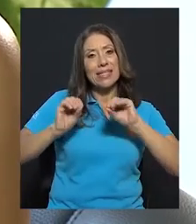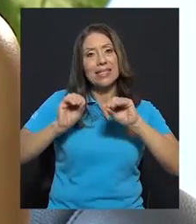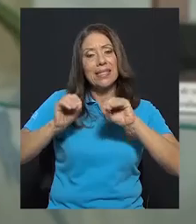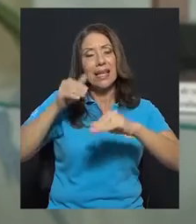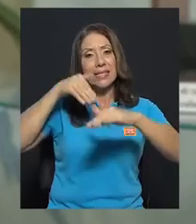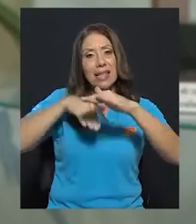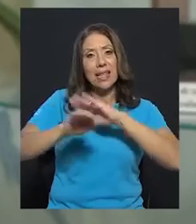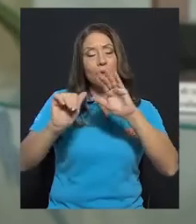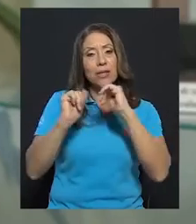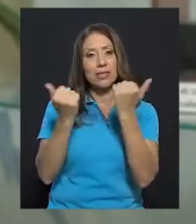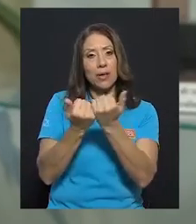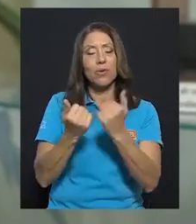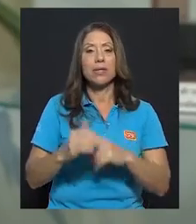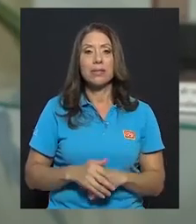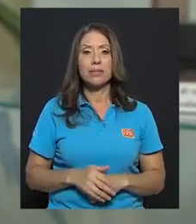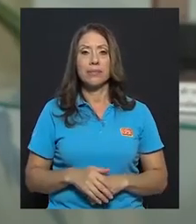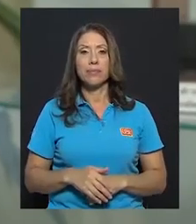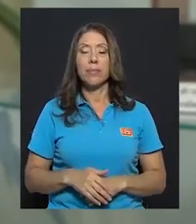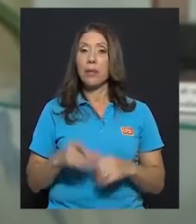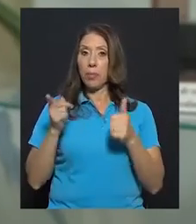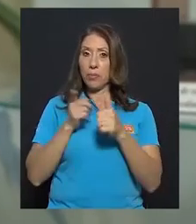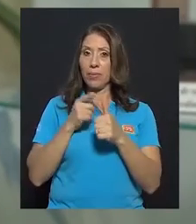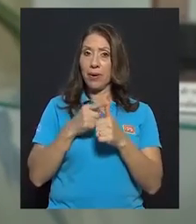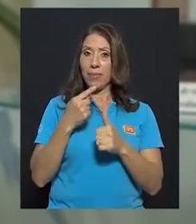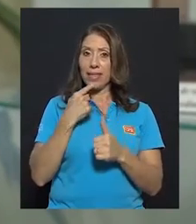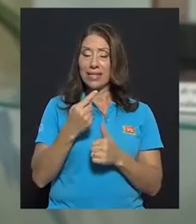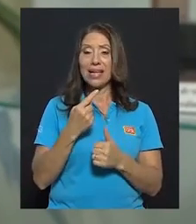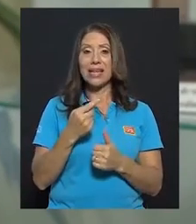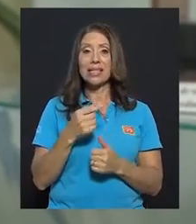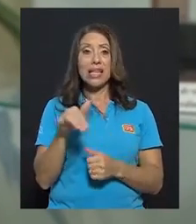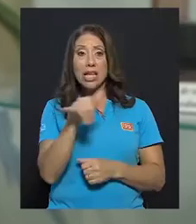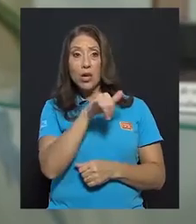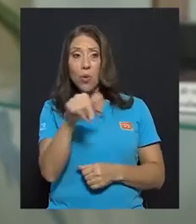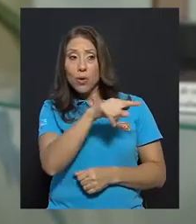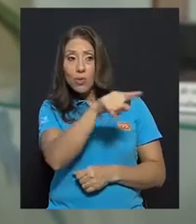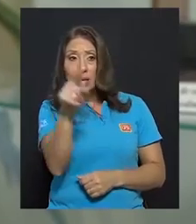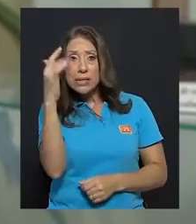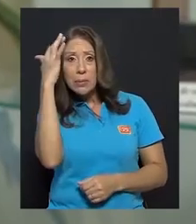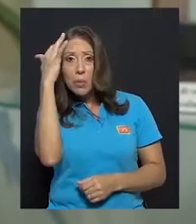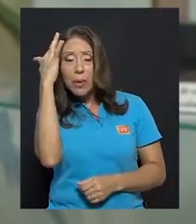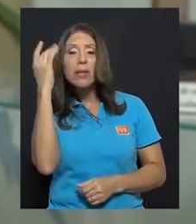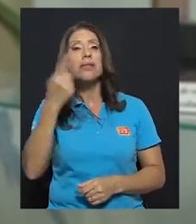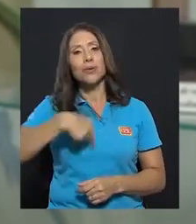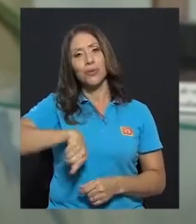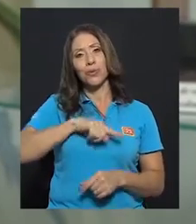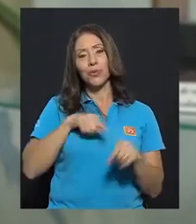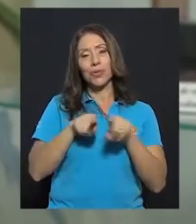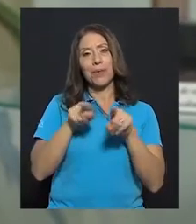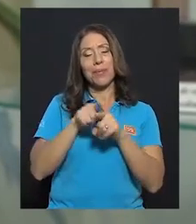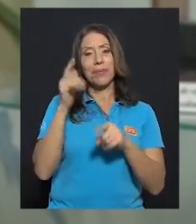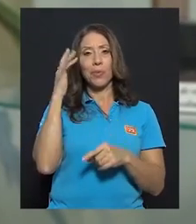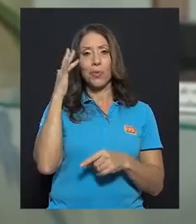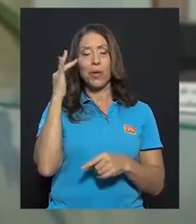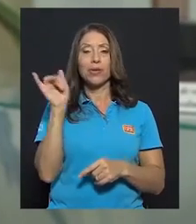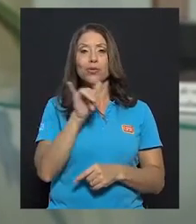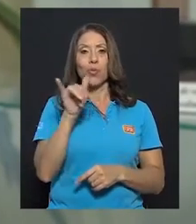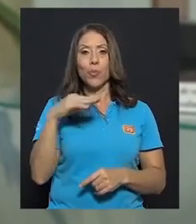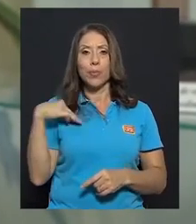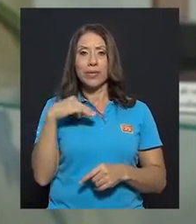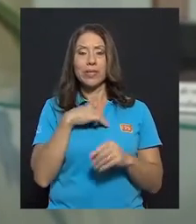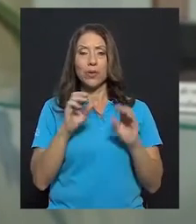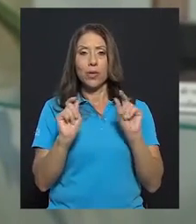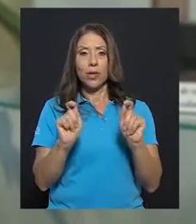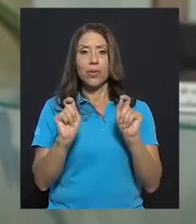aulas? Bueno, tal vez primeramente decirles que las mismas preocupaciones que ellos tienen, desde luego que las tenemos nosotros, ¿verdad? Como Ministerio de